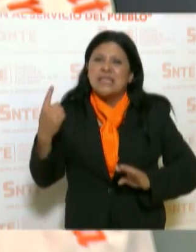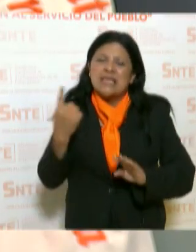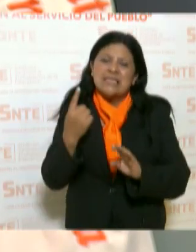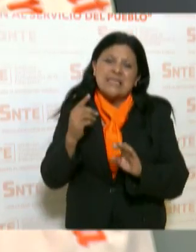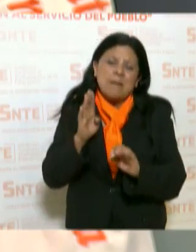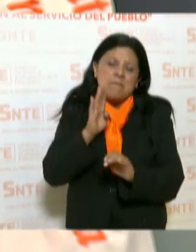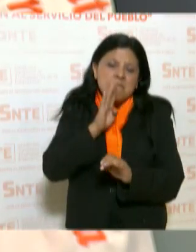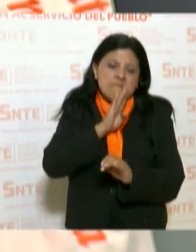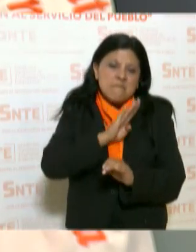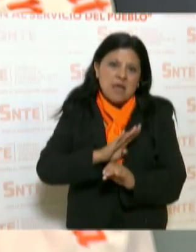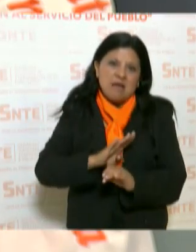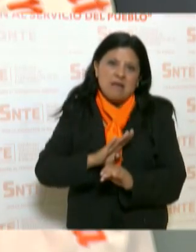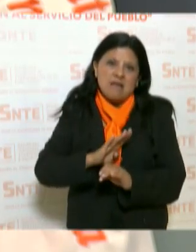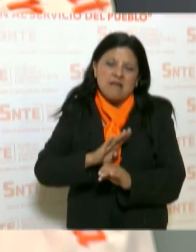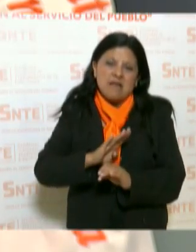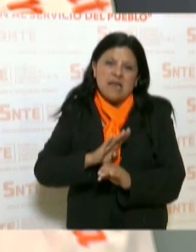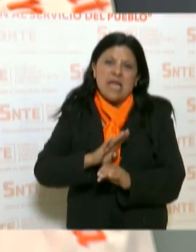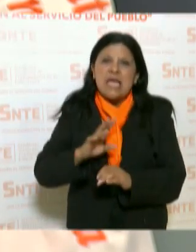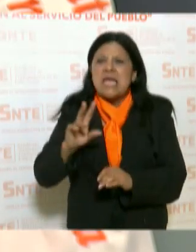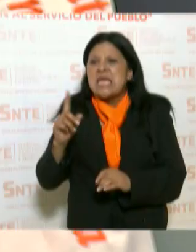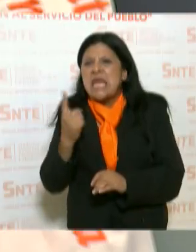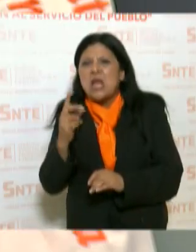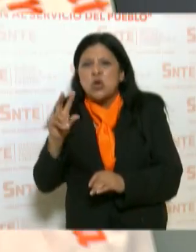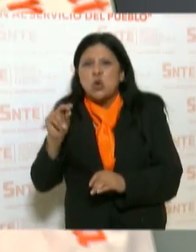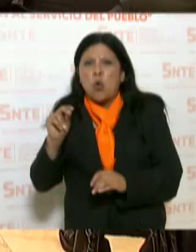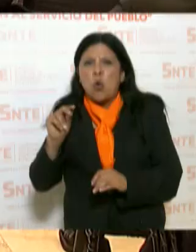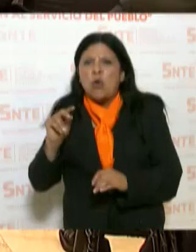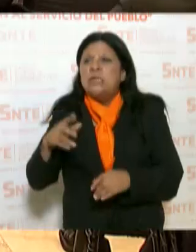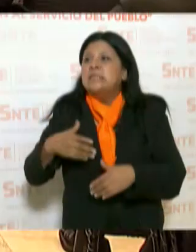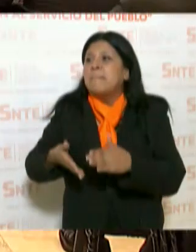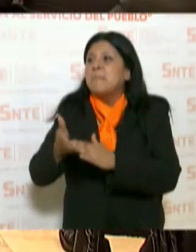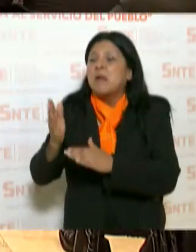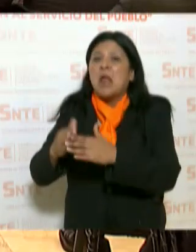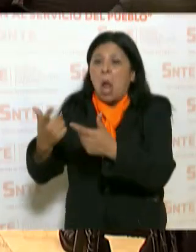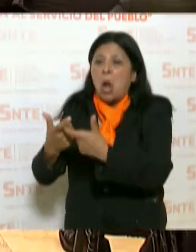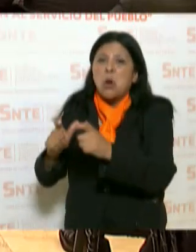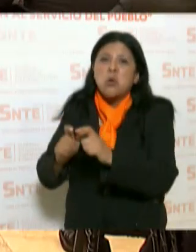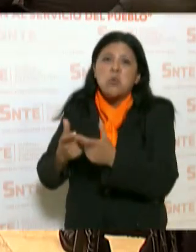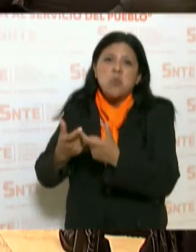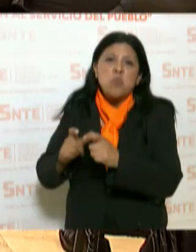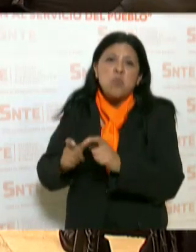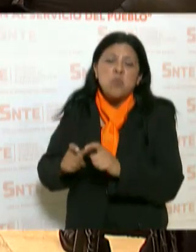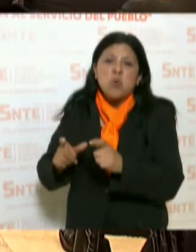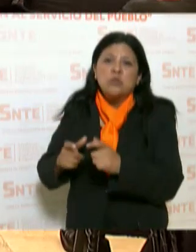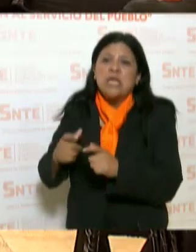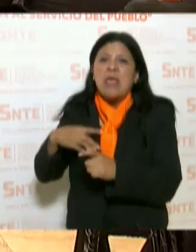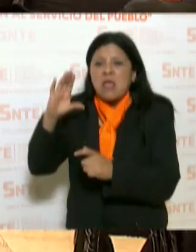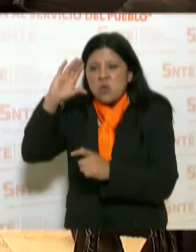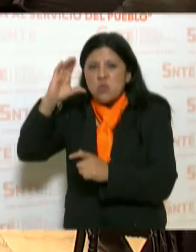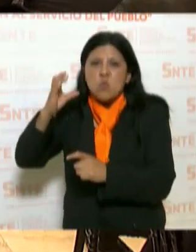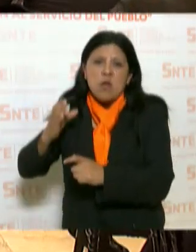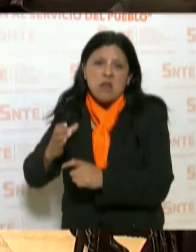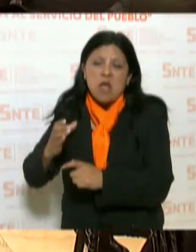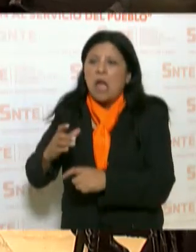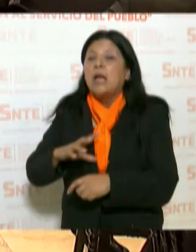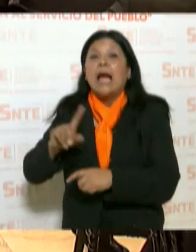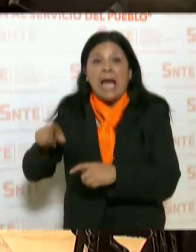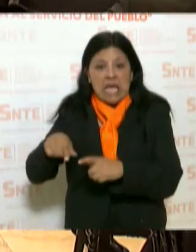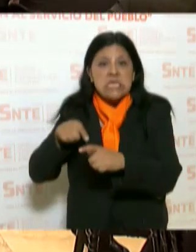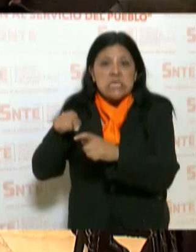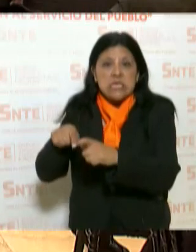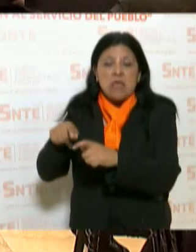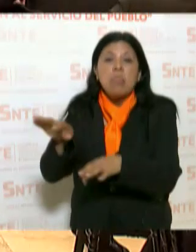no los enganchen, que no se los lleven los de las bandas de la delincuencia. Estamos dando